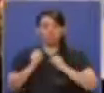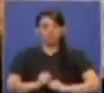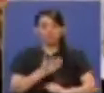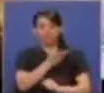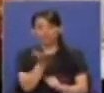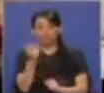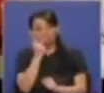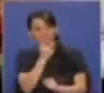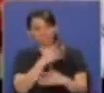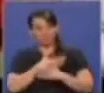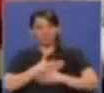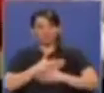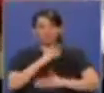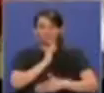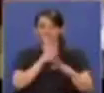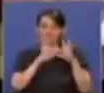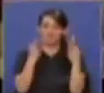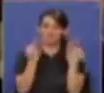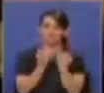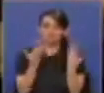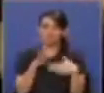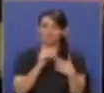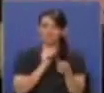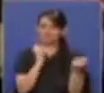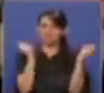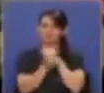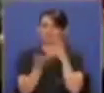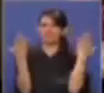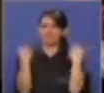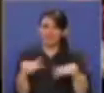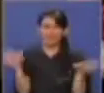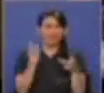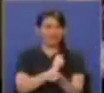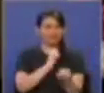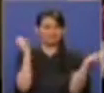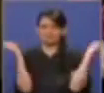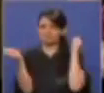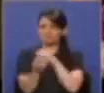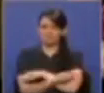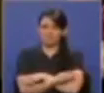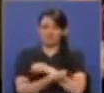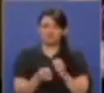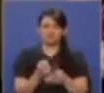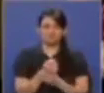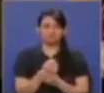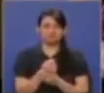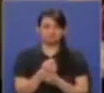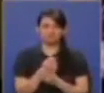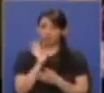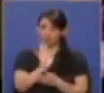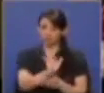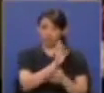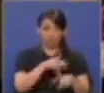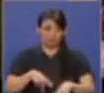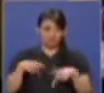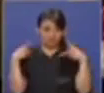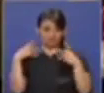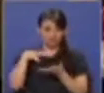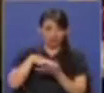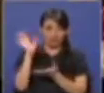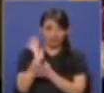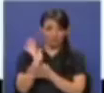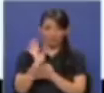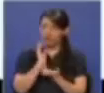y disfrute familiar. Esto ha cambiado definitivamente la vida de los zamoranos y de los